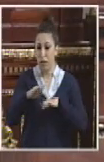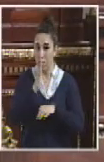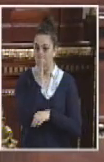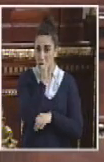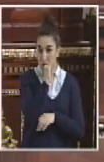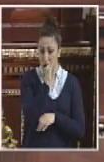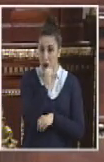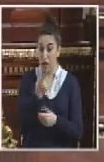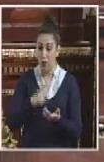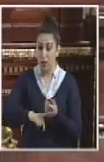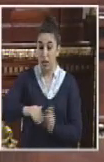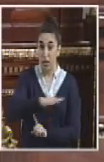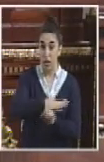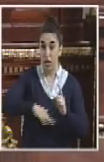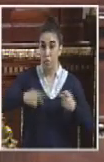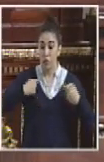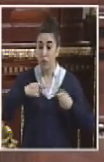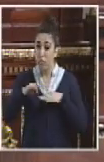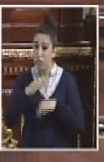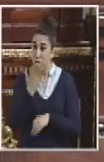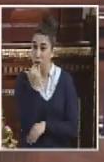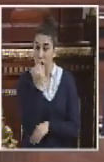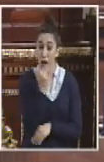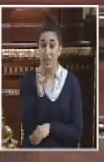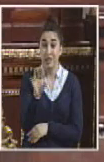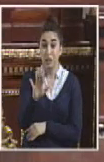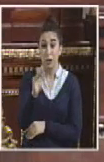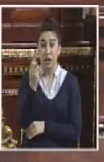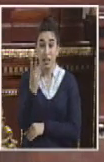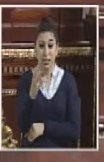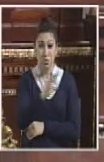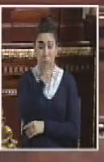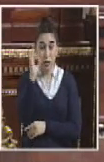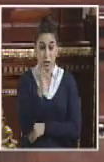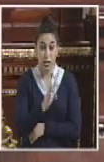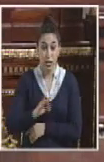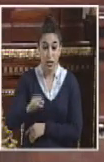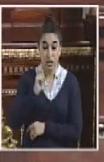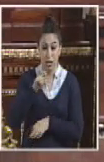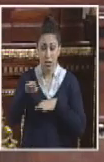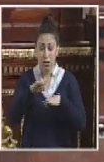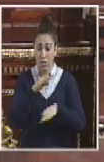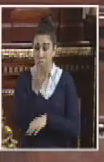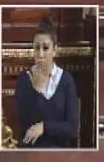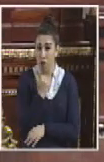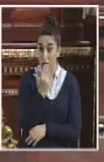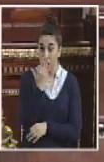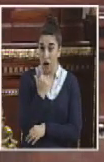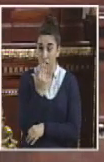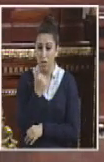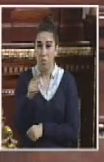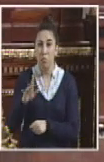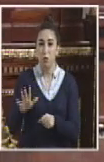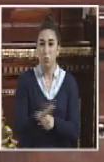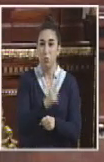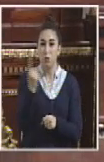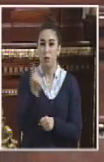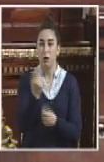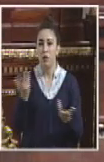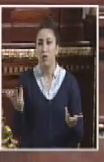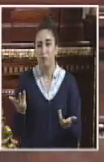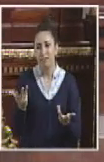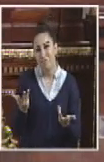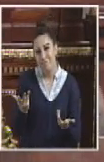Dentro de la población desocupada, el 53% de las personas desempleadas son producto de causas